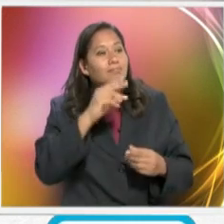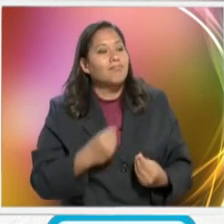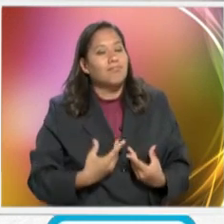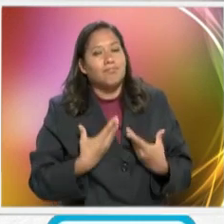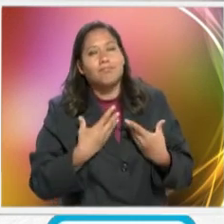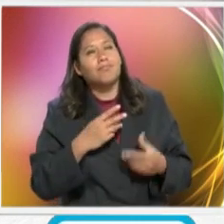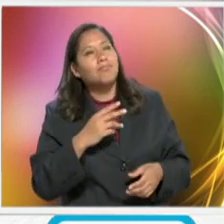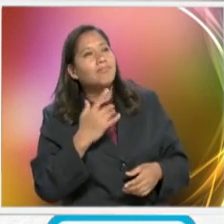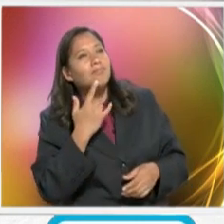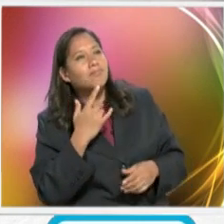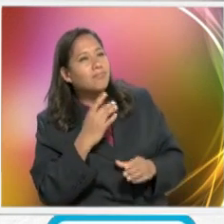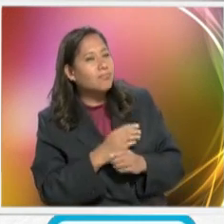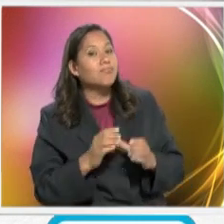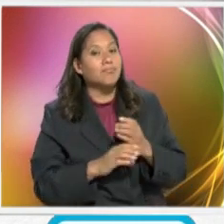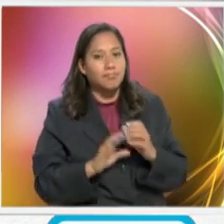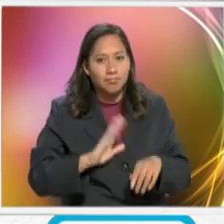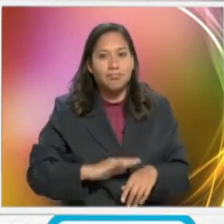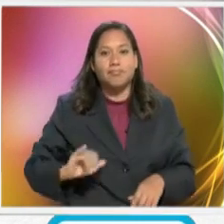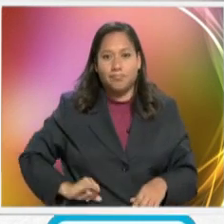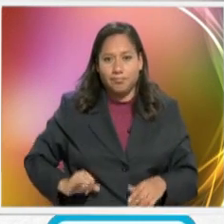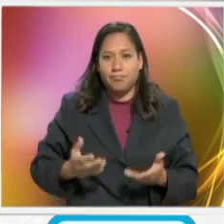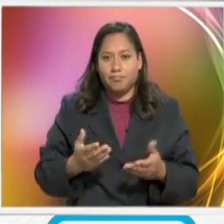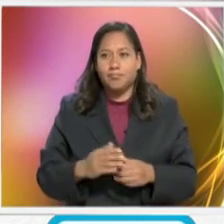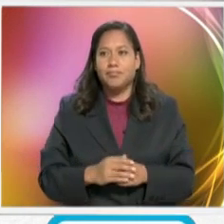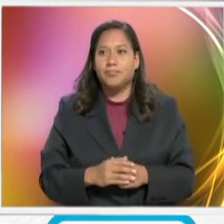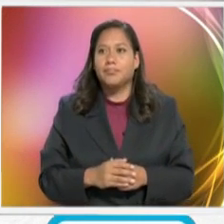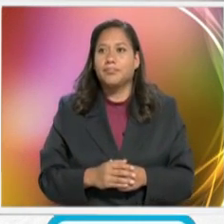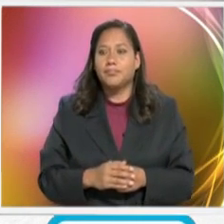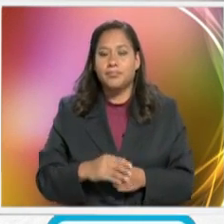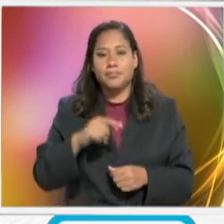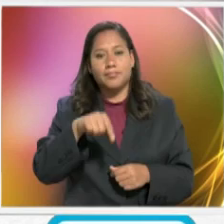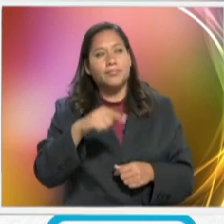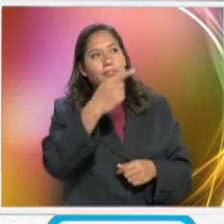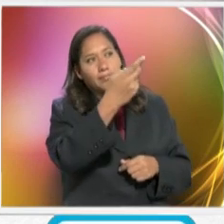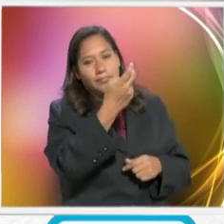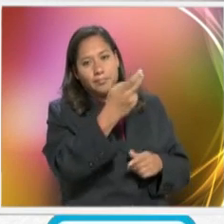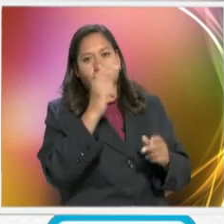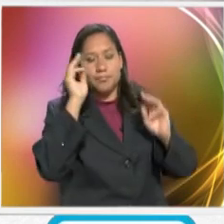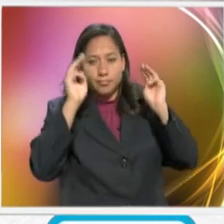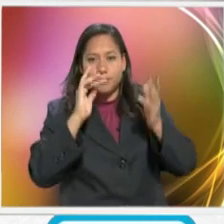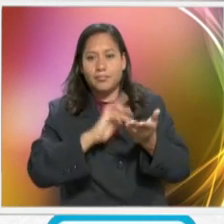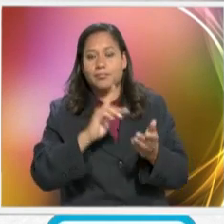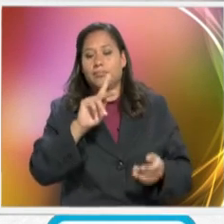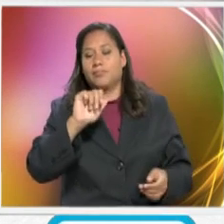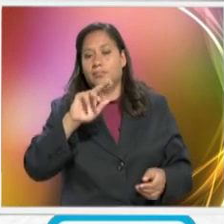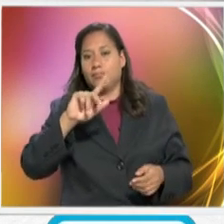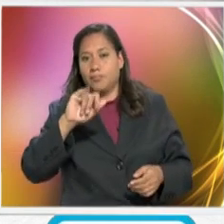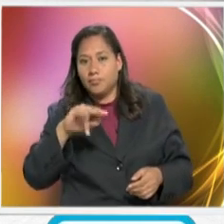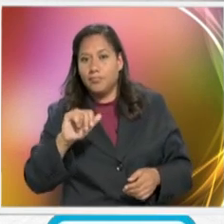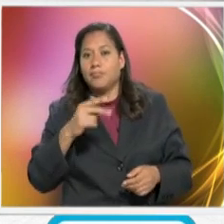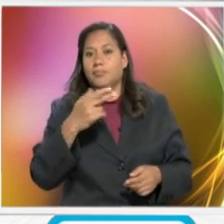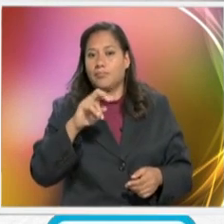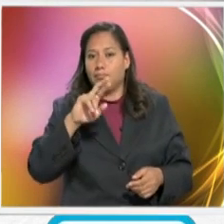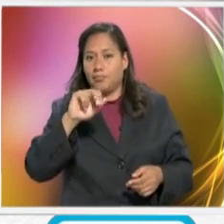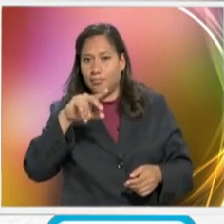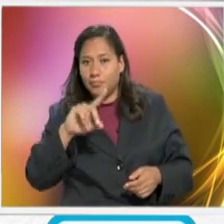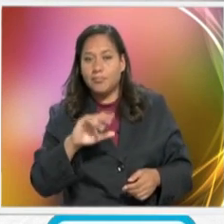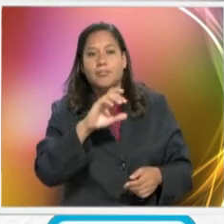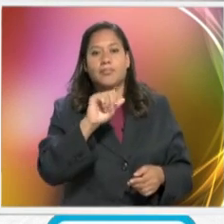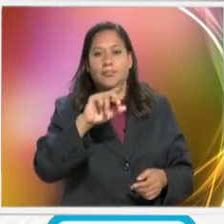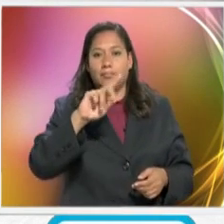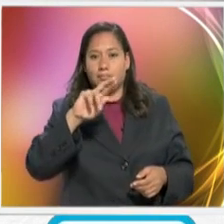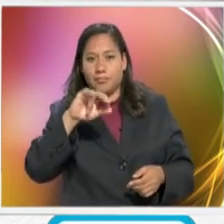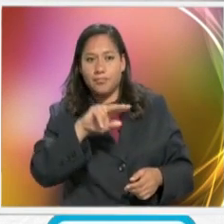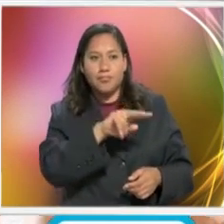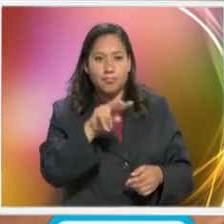de cosas más interesantes aquí en este museo. Muchísimas gracias a Paulina Erandi y a Adriana Clemente